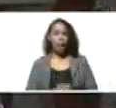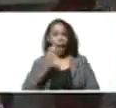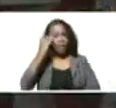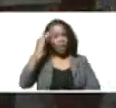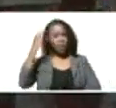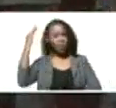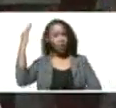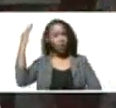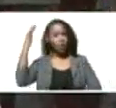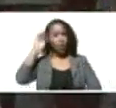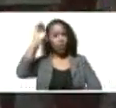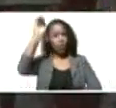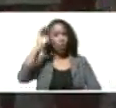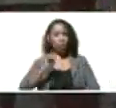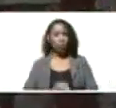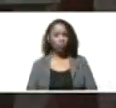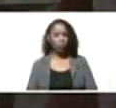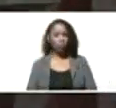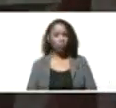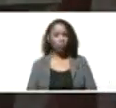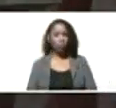sueños futuros.